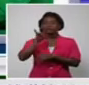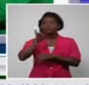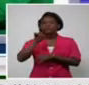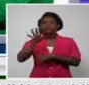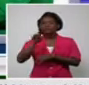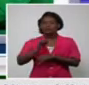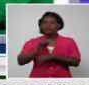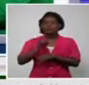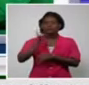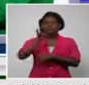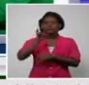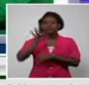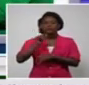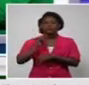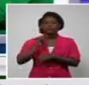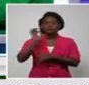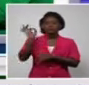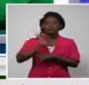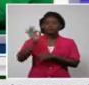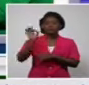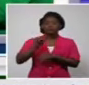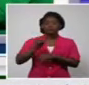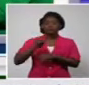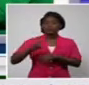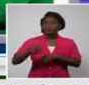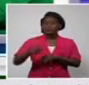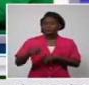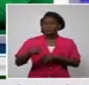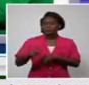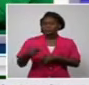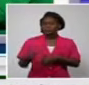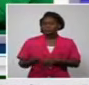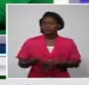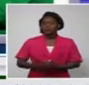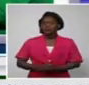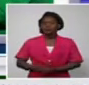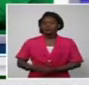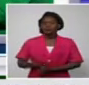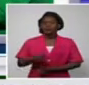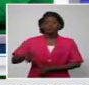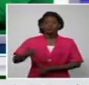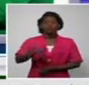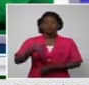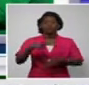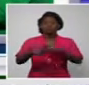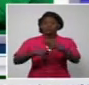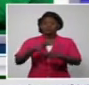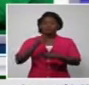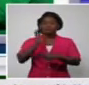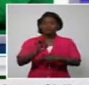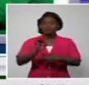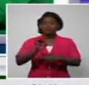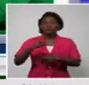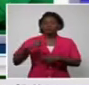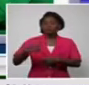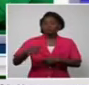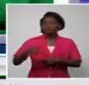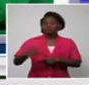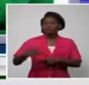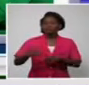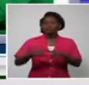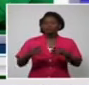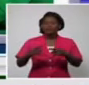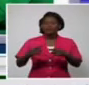95%. Y yo lo digo así, y todos los días lo reitero, porque ese es el grupo